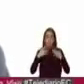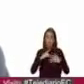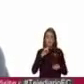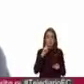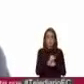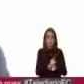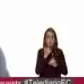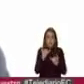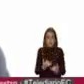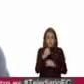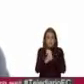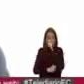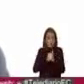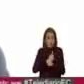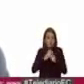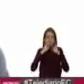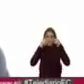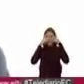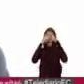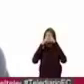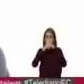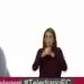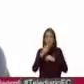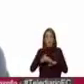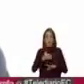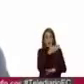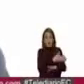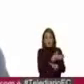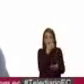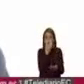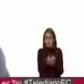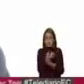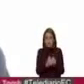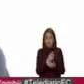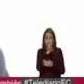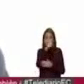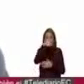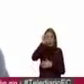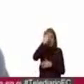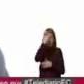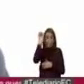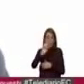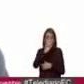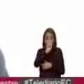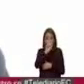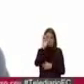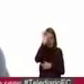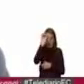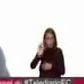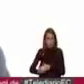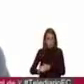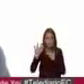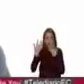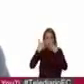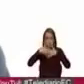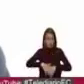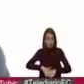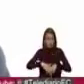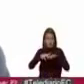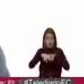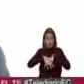antecedente, en el último trimestre del año pasado la economía se contrajo 1%, lo que en buena parte se explica por lo que ocurrió en octubre, cuando